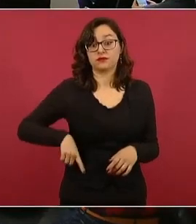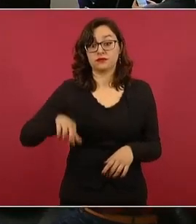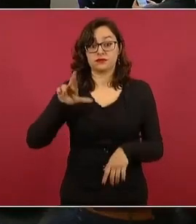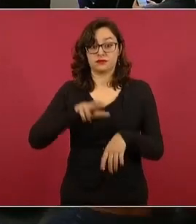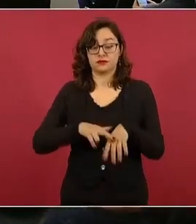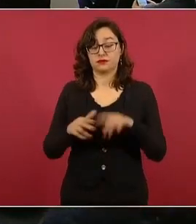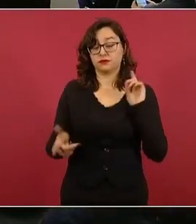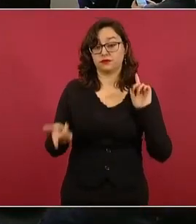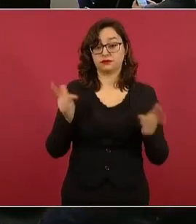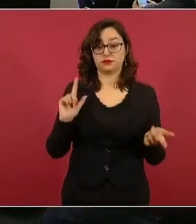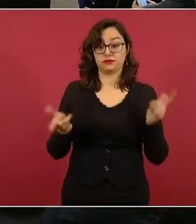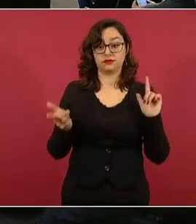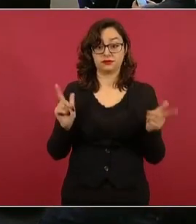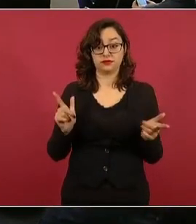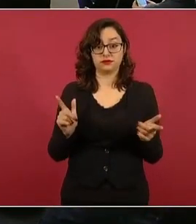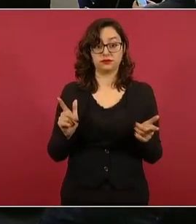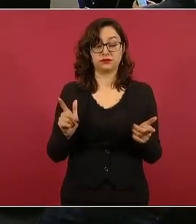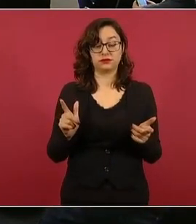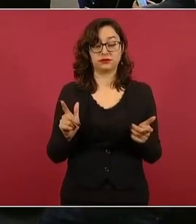que